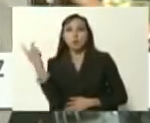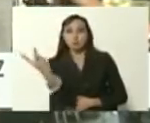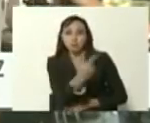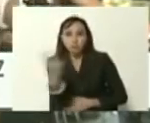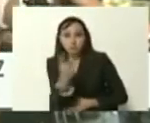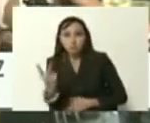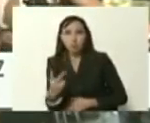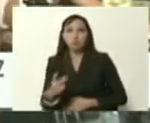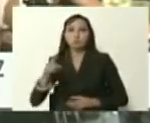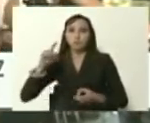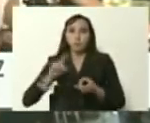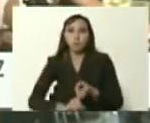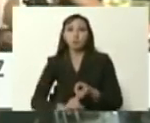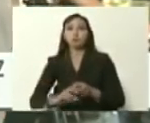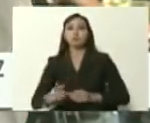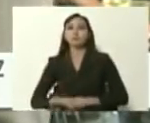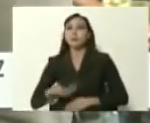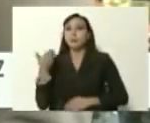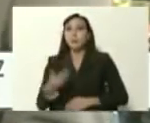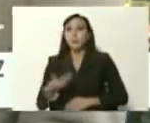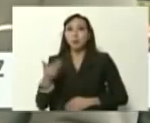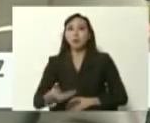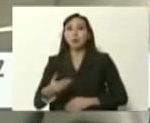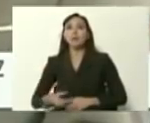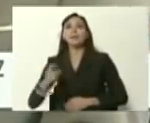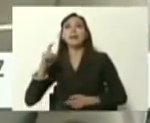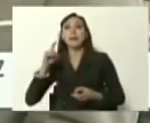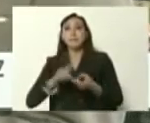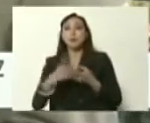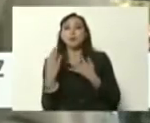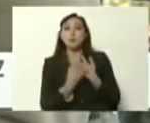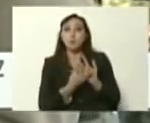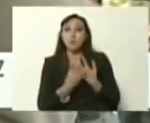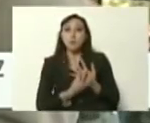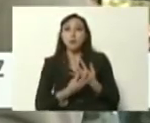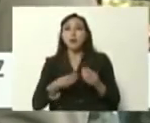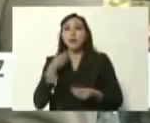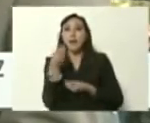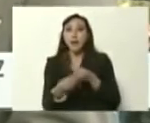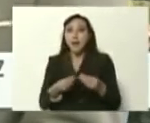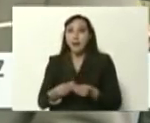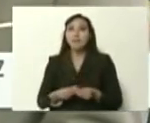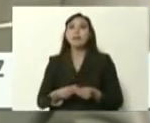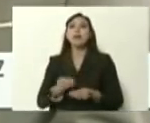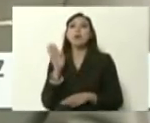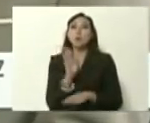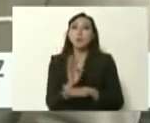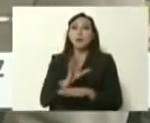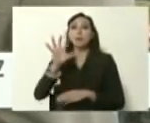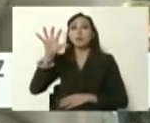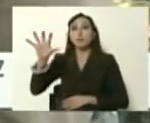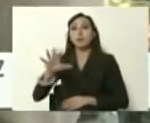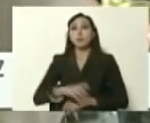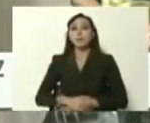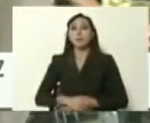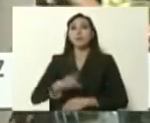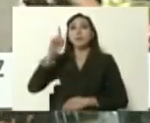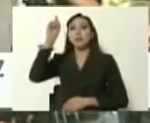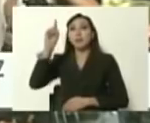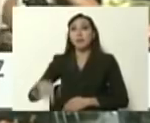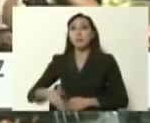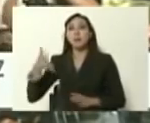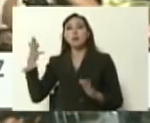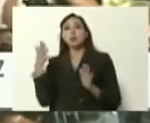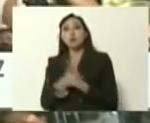un carácter de entidad pública, a lo cual el Estado debe proteger. El supuesto entonces